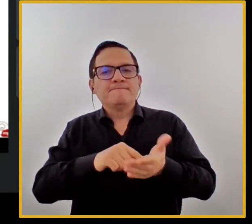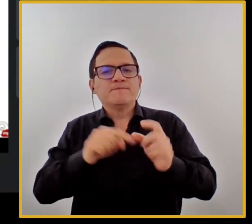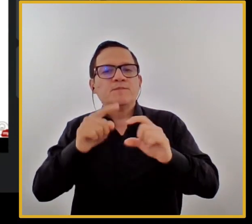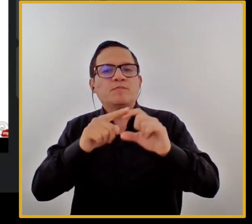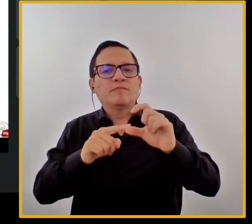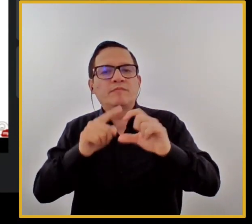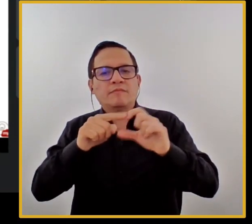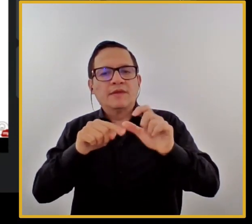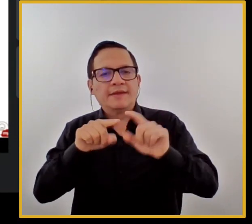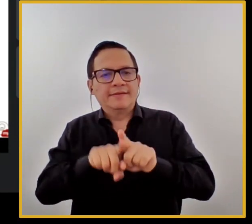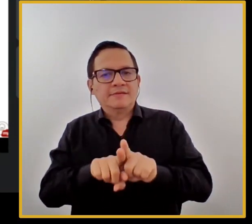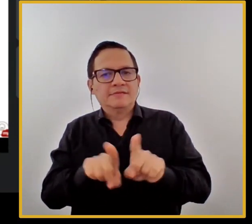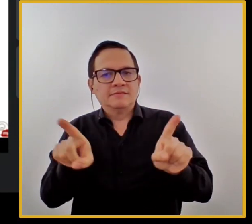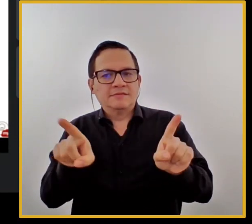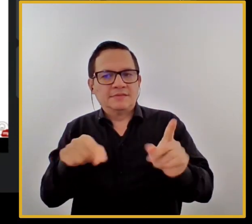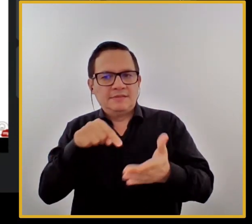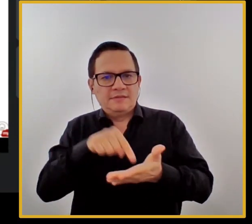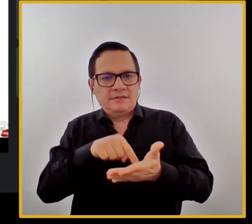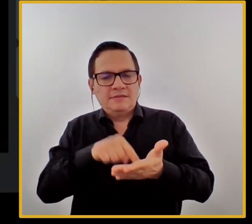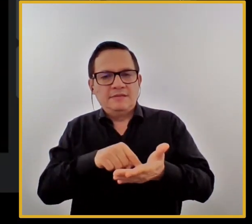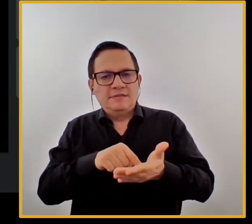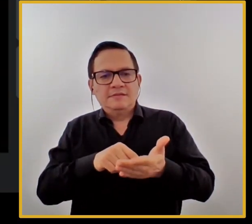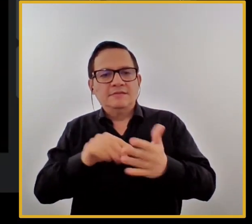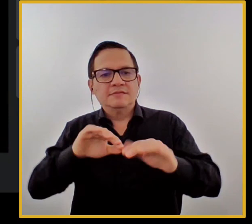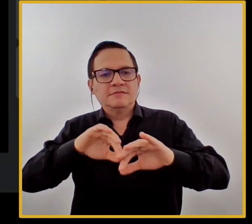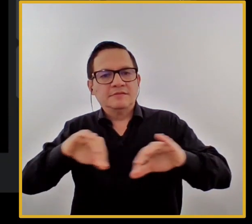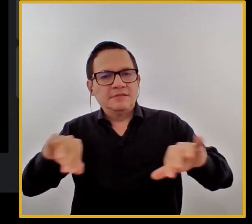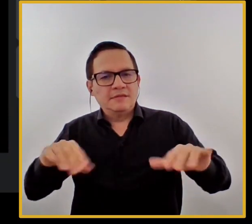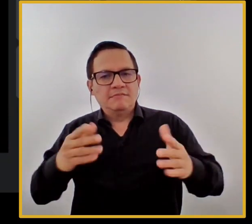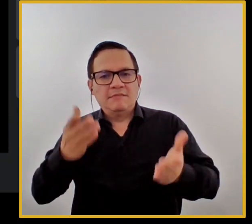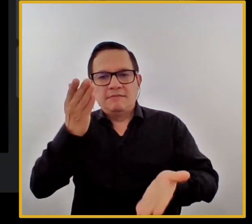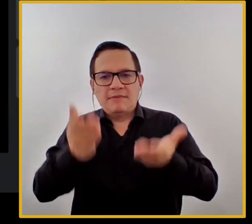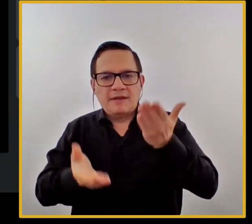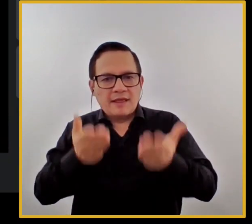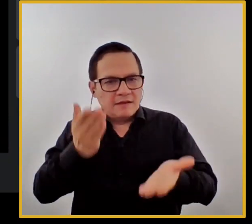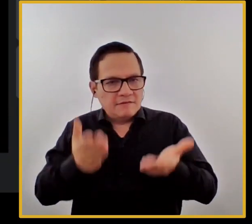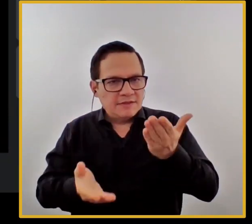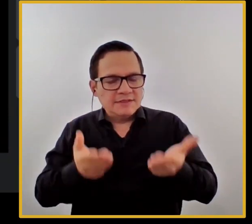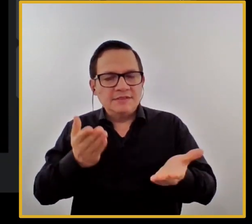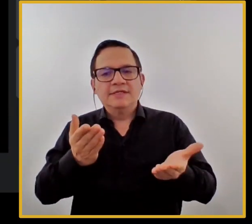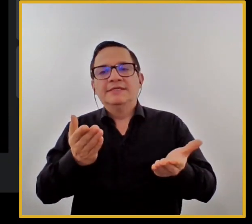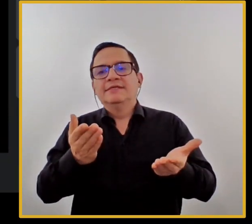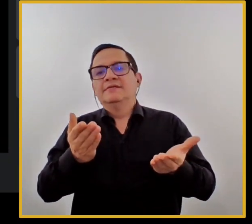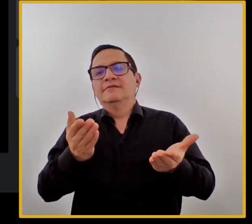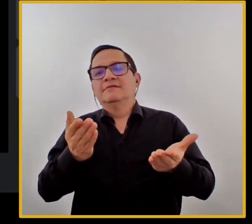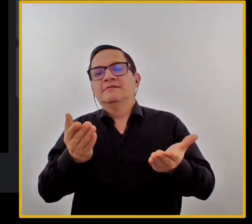ecuación diferencial, ¿cierto? Separamos variables,